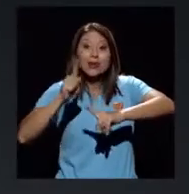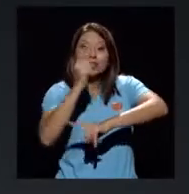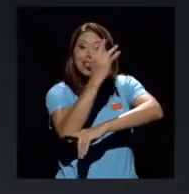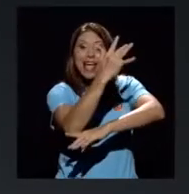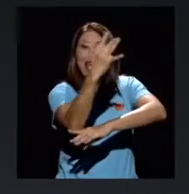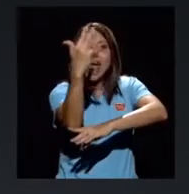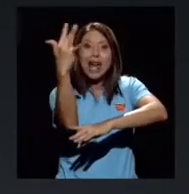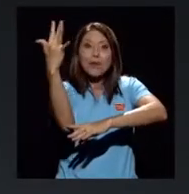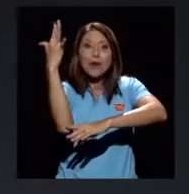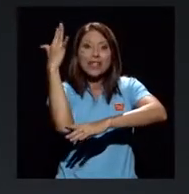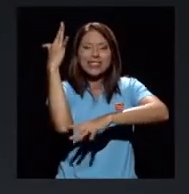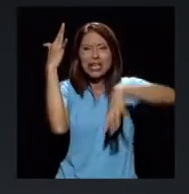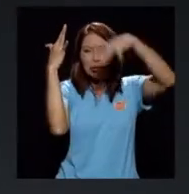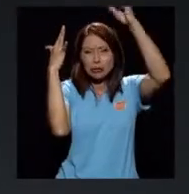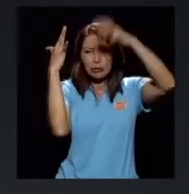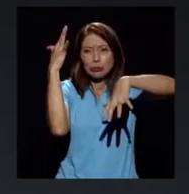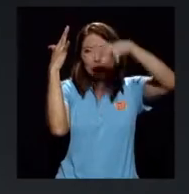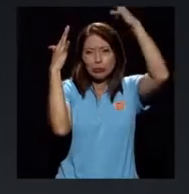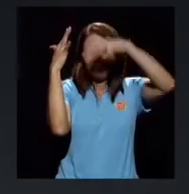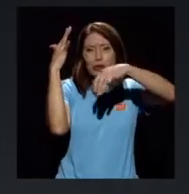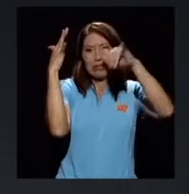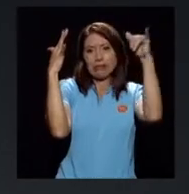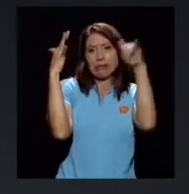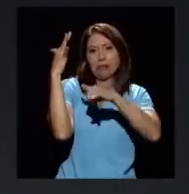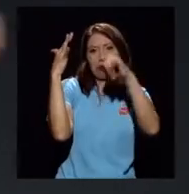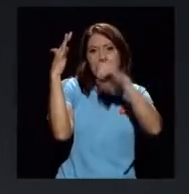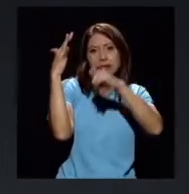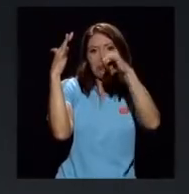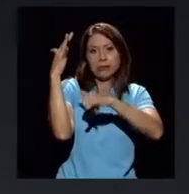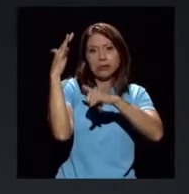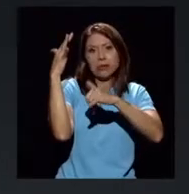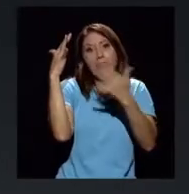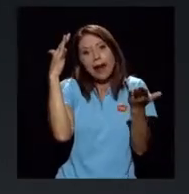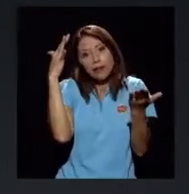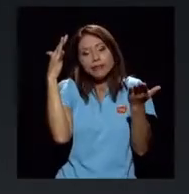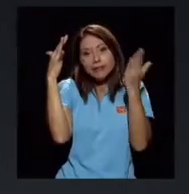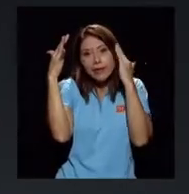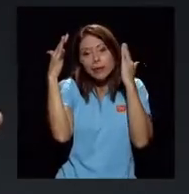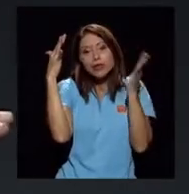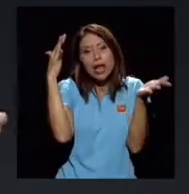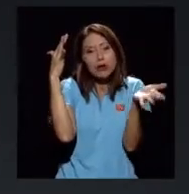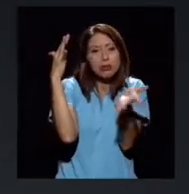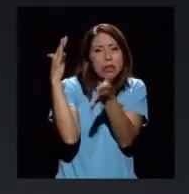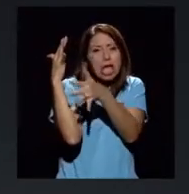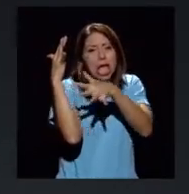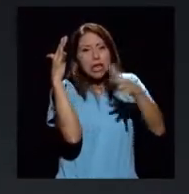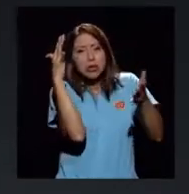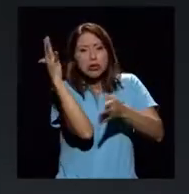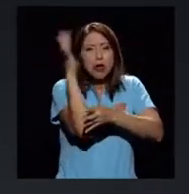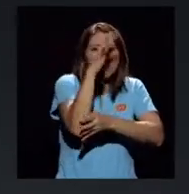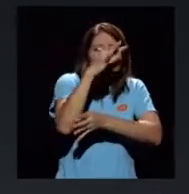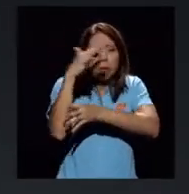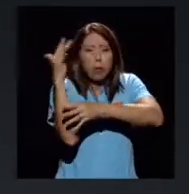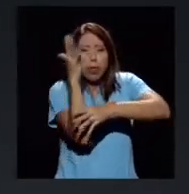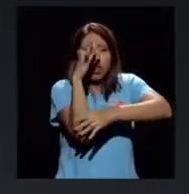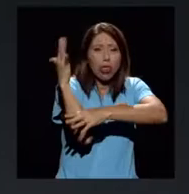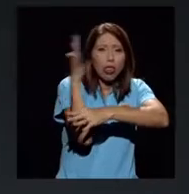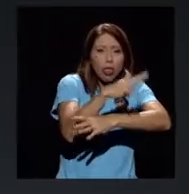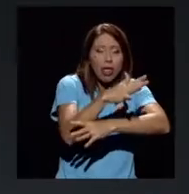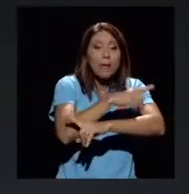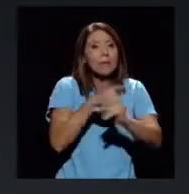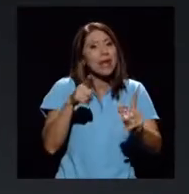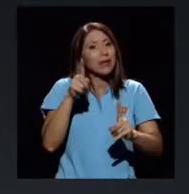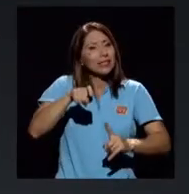Claro, hay de vientos a vientos, hay vientos que se llevan palmeras y se llevan... Pero tiene que ser muy fuerte para que se los lleve.